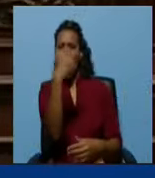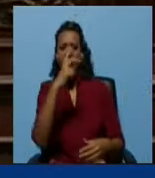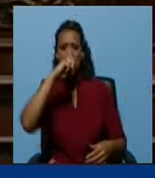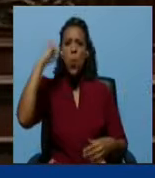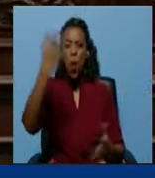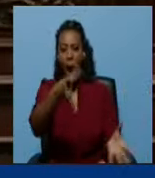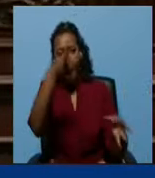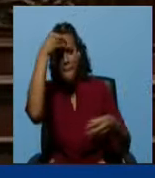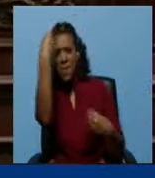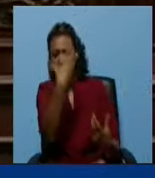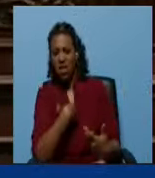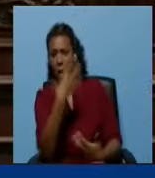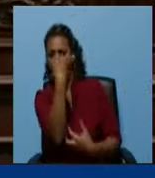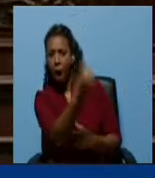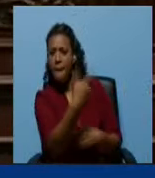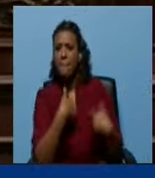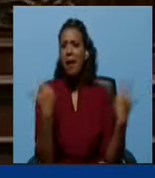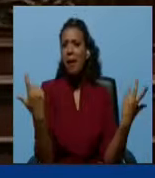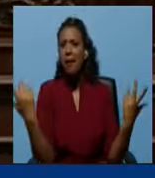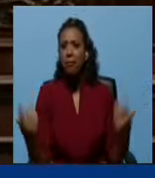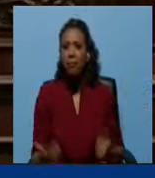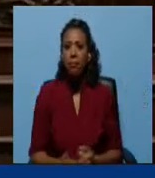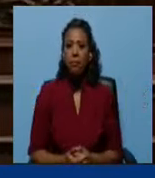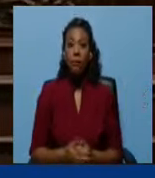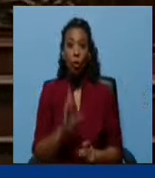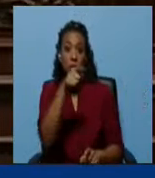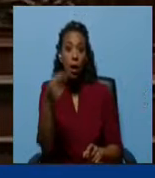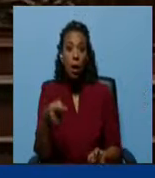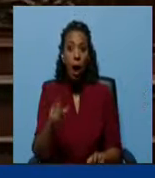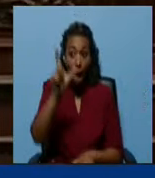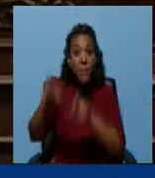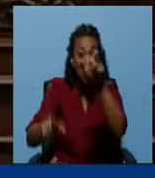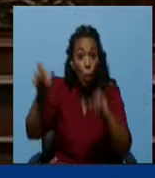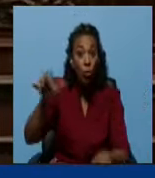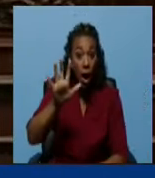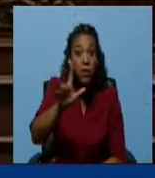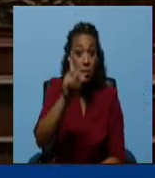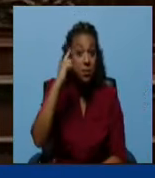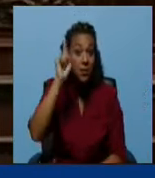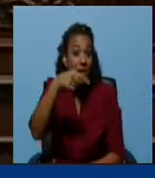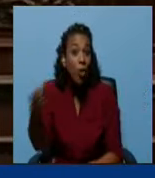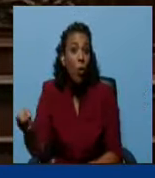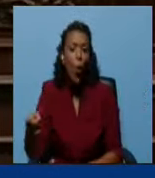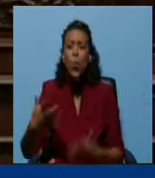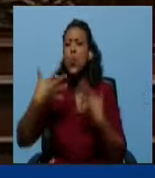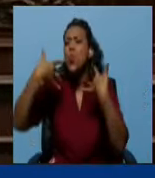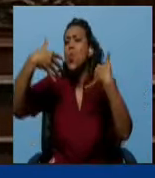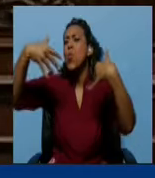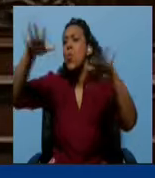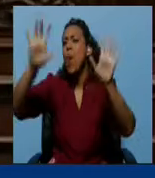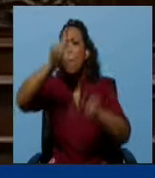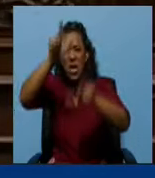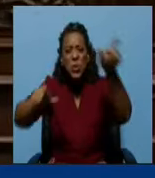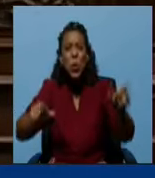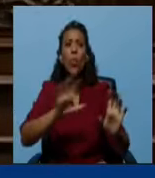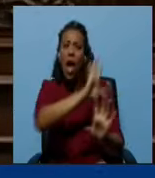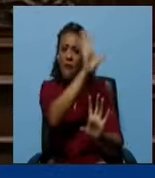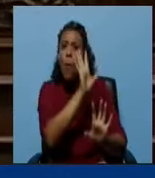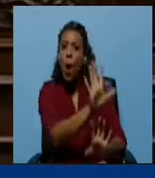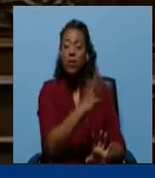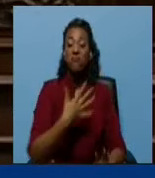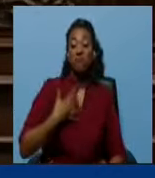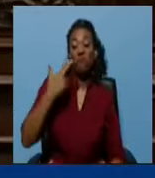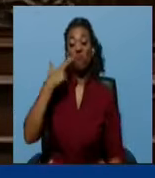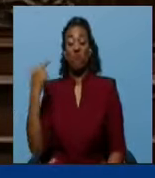aprender de mí, chico. ¿O no hay gente así? no hay gente